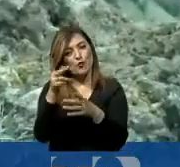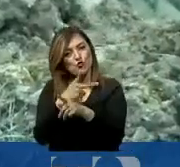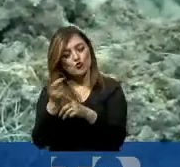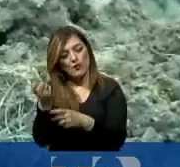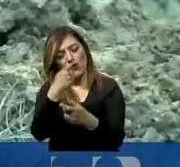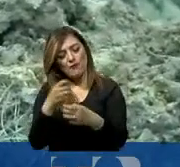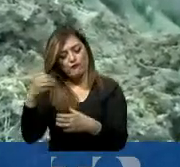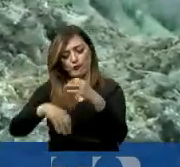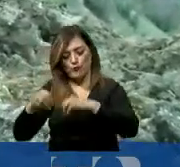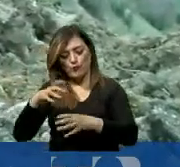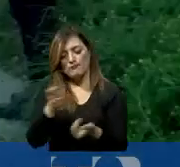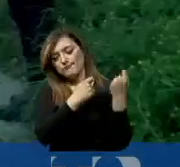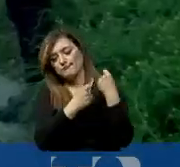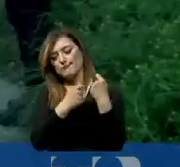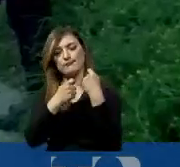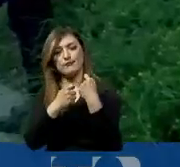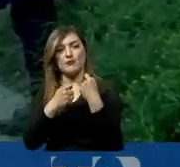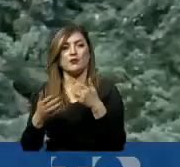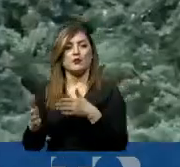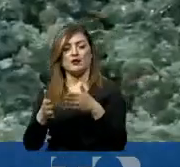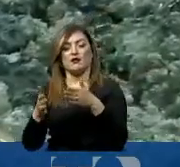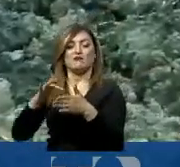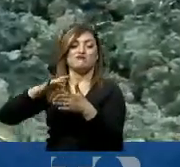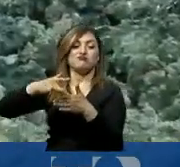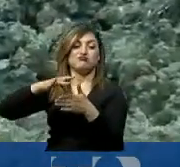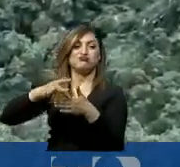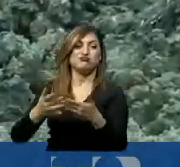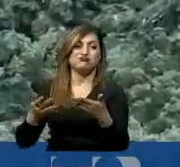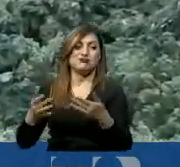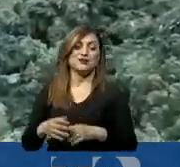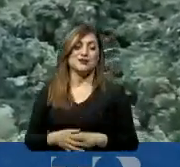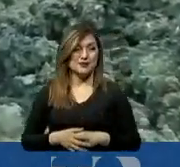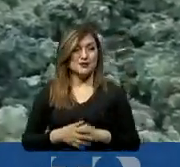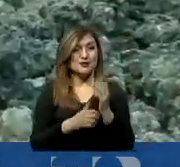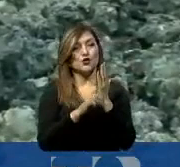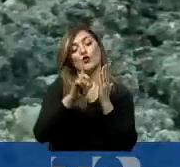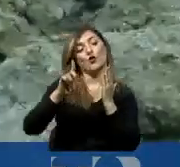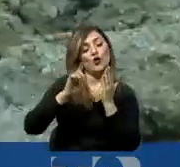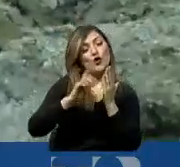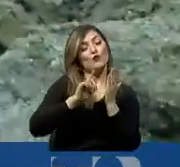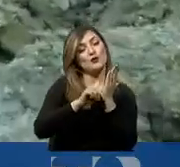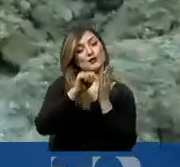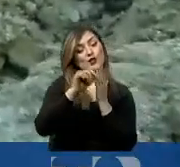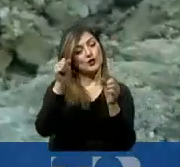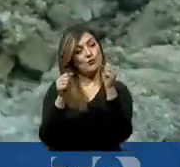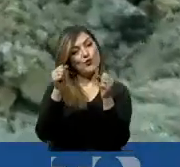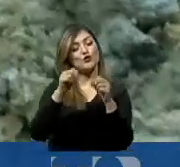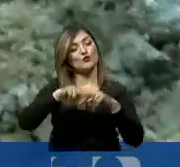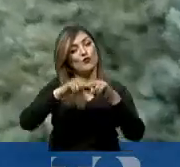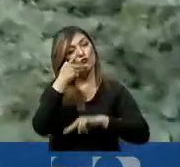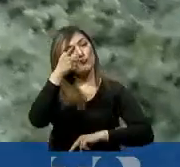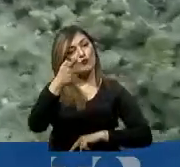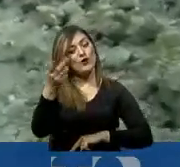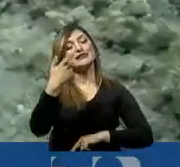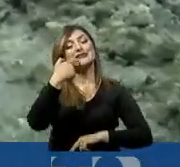vía no existe y los usuarios hacen transbordo corriendo peligro. Sin embargo, desde el Ministerio de Transporte y Obras Públicas se anuncia que el 30 de marzo